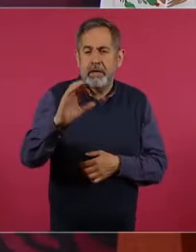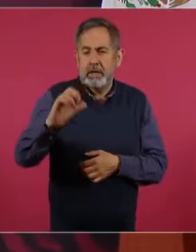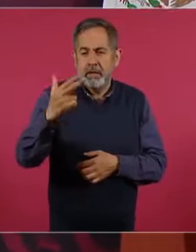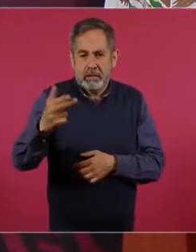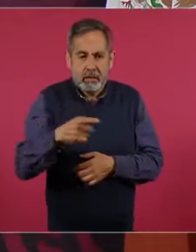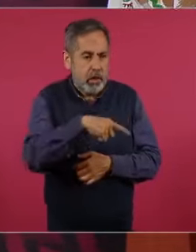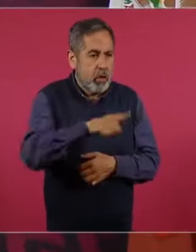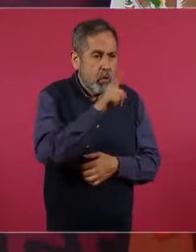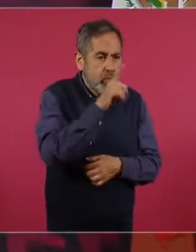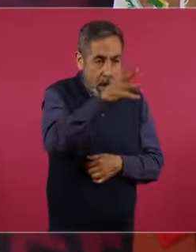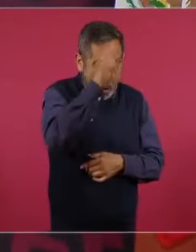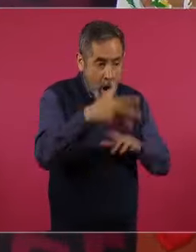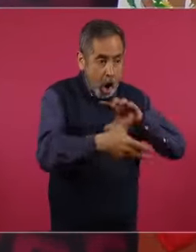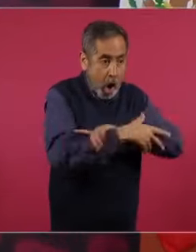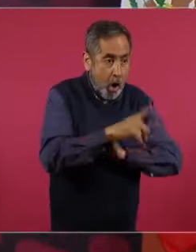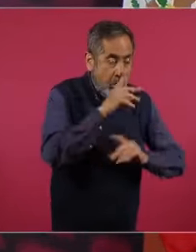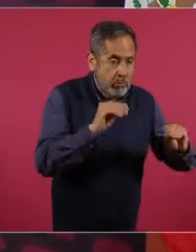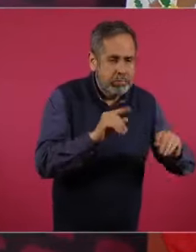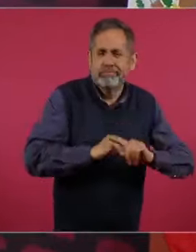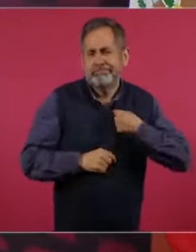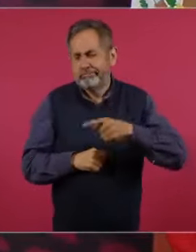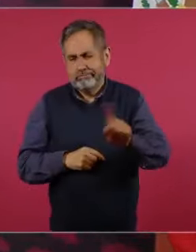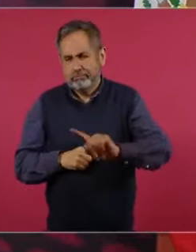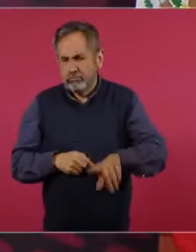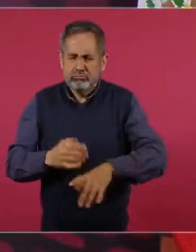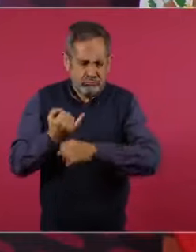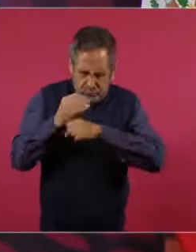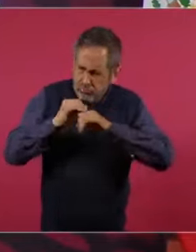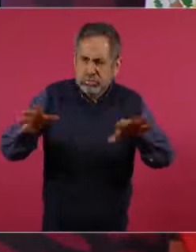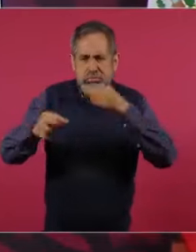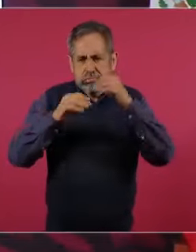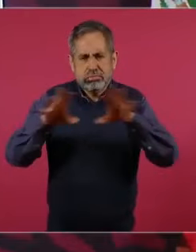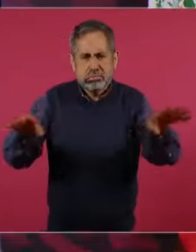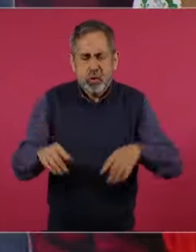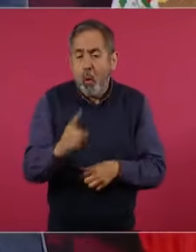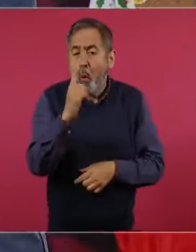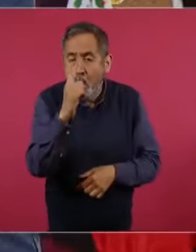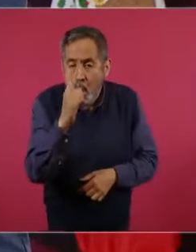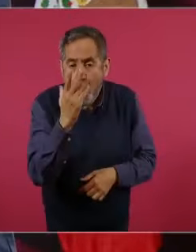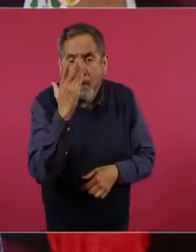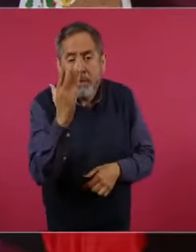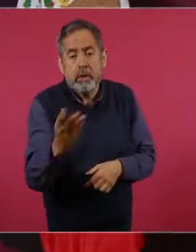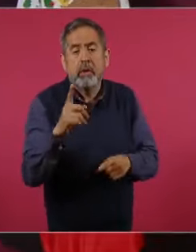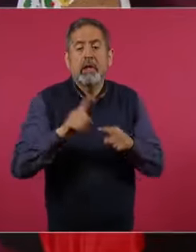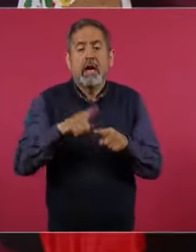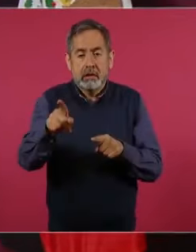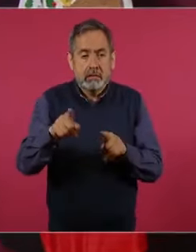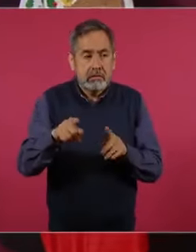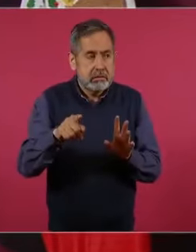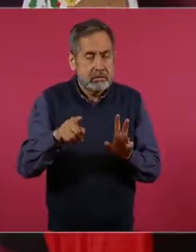hicieron un pacto de silencio. No, no. Lo único que les pedimos es